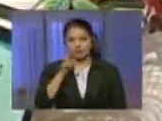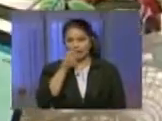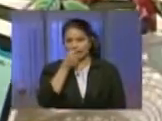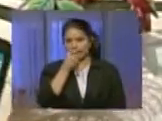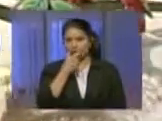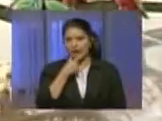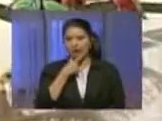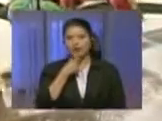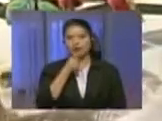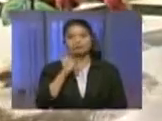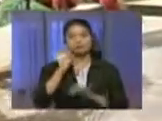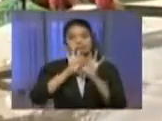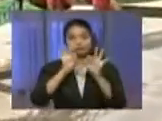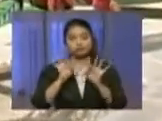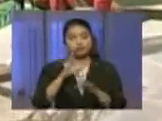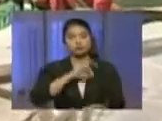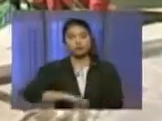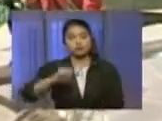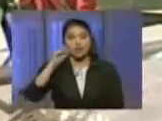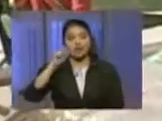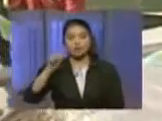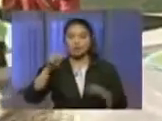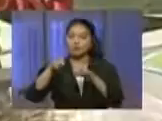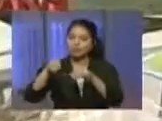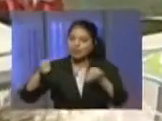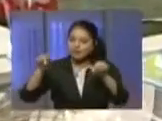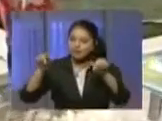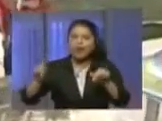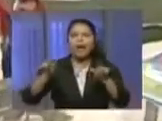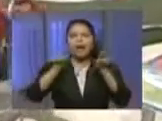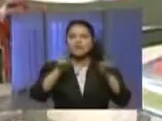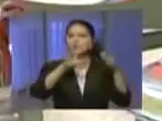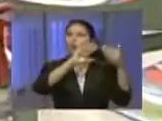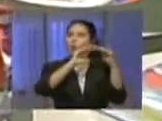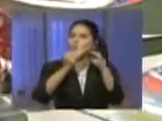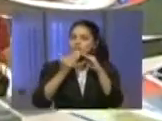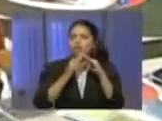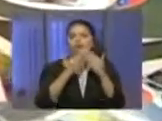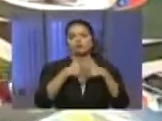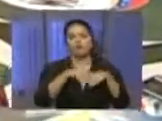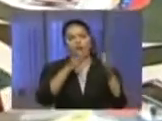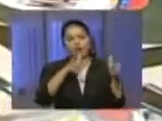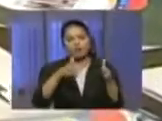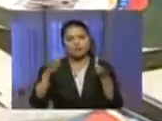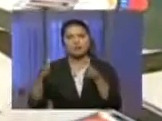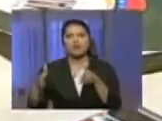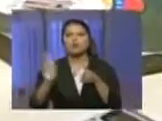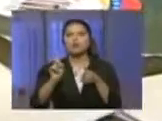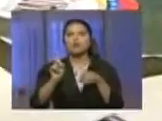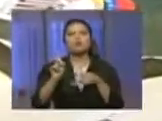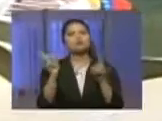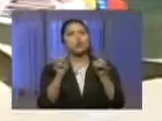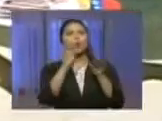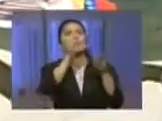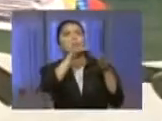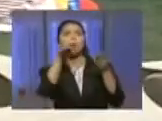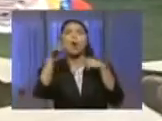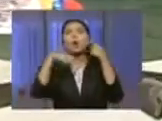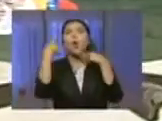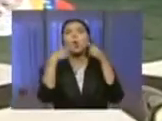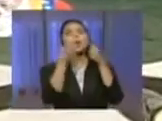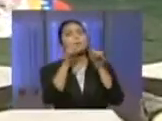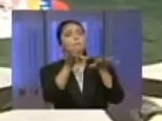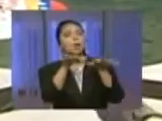Ricardo ismo territorial una comunidad que se organiza porque no solamente es ponerlo de colores bonitos no